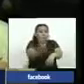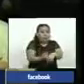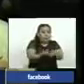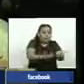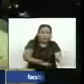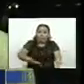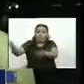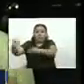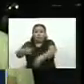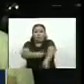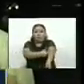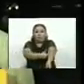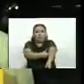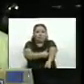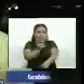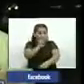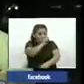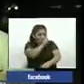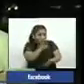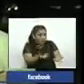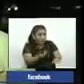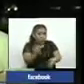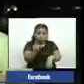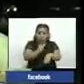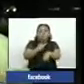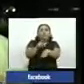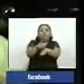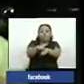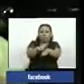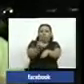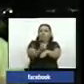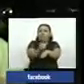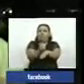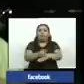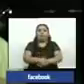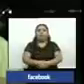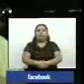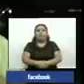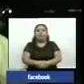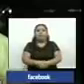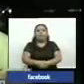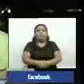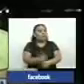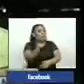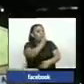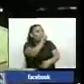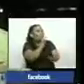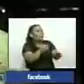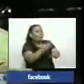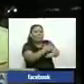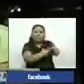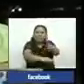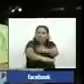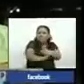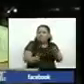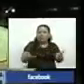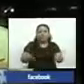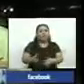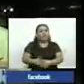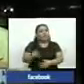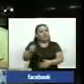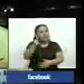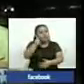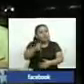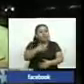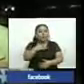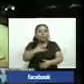San Rafael. ¿Qué solo iba? Se conducía él solo en el vehículo. ¿Y el tipo de lesiones que llevaba? Ahí está un